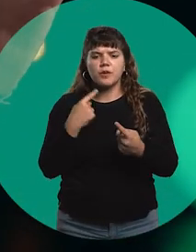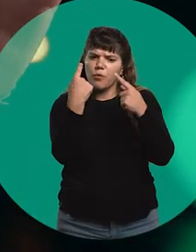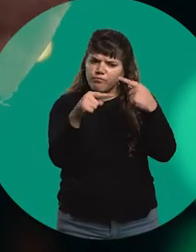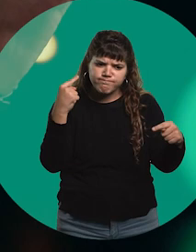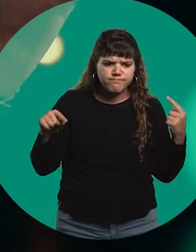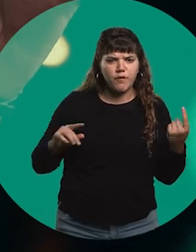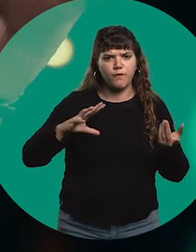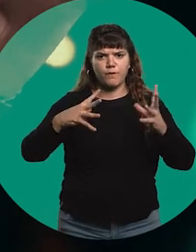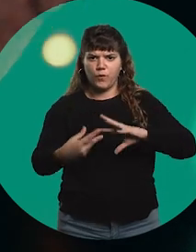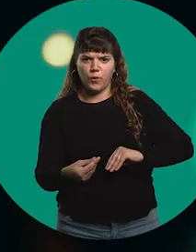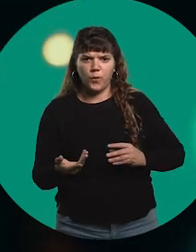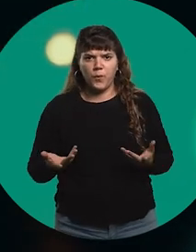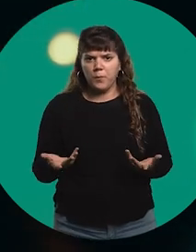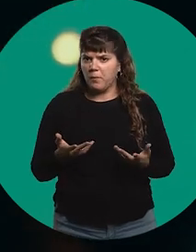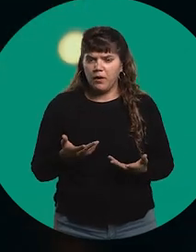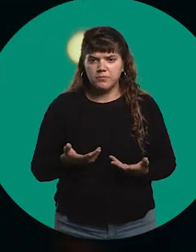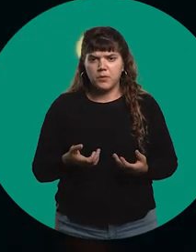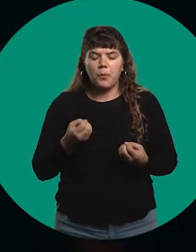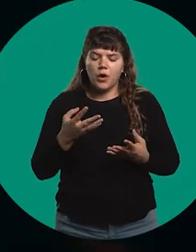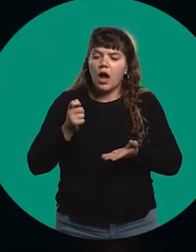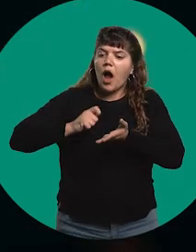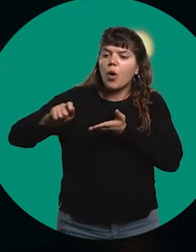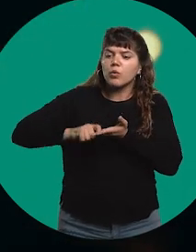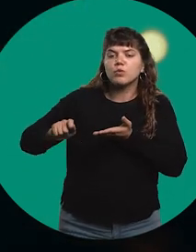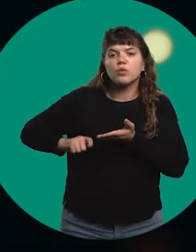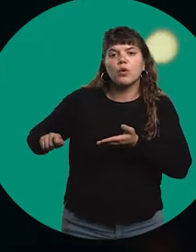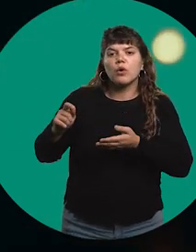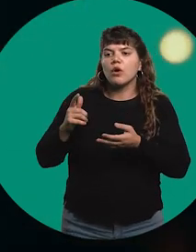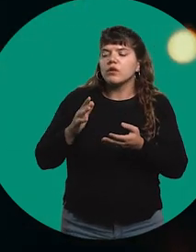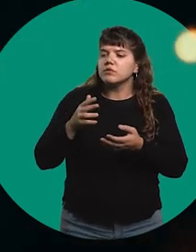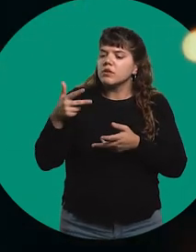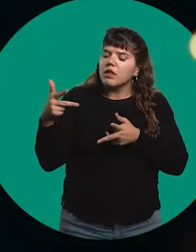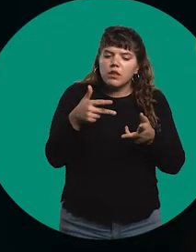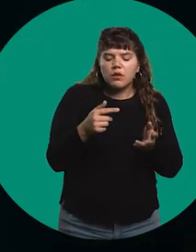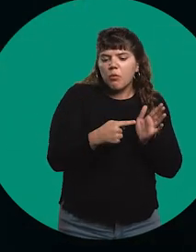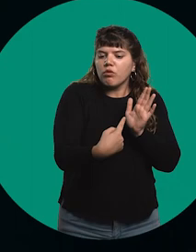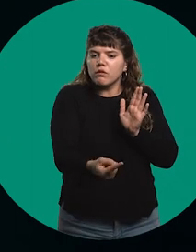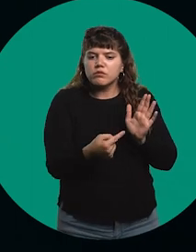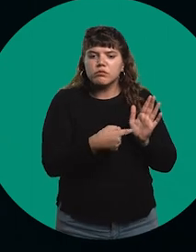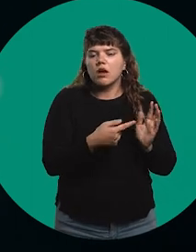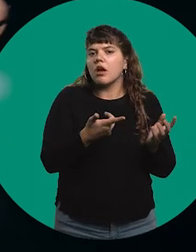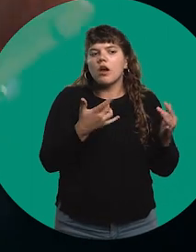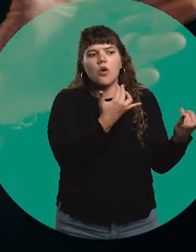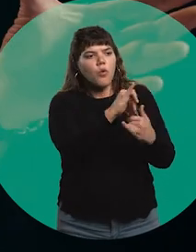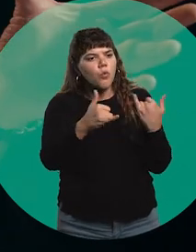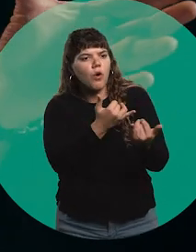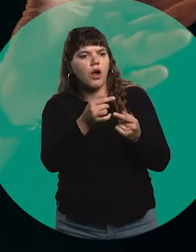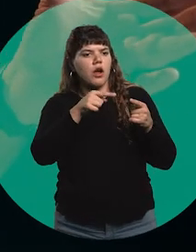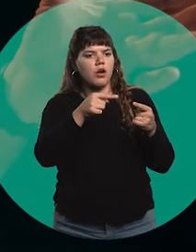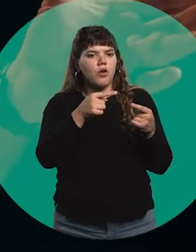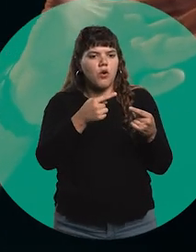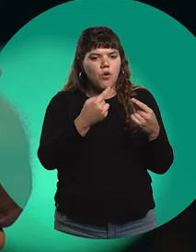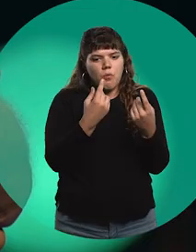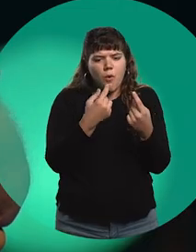con distintas modalidades, ¿no? Porque, dice algún autor, el juego tiene una misma esencia,